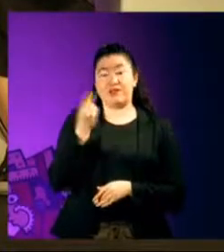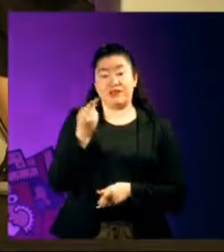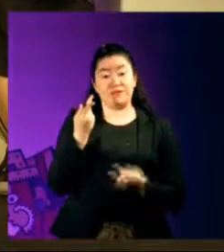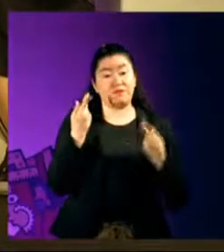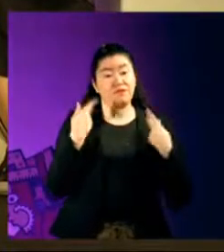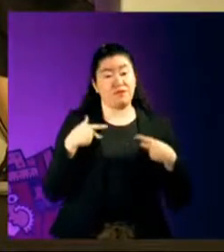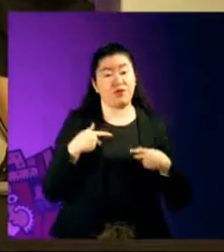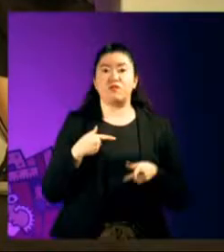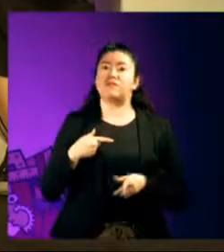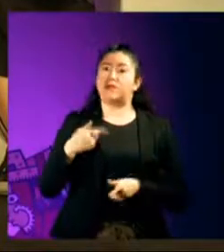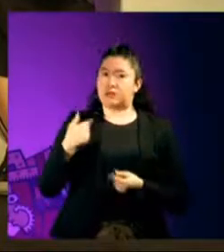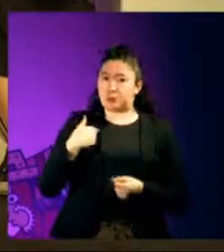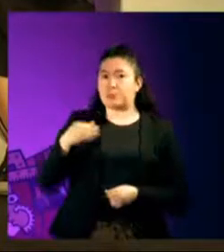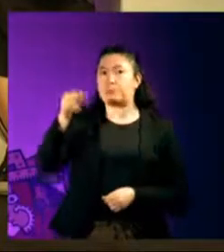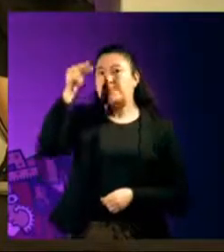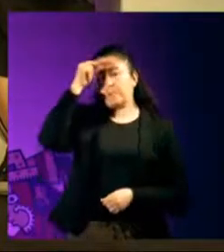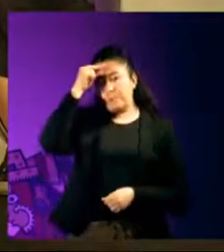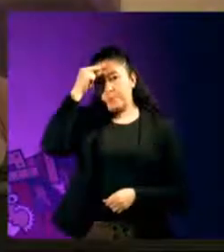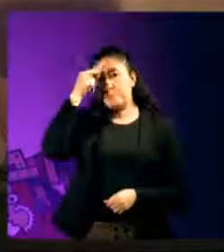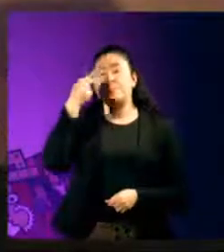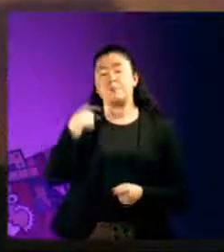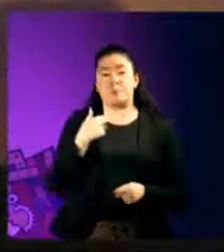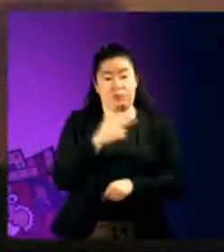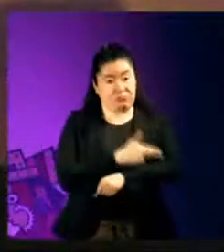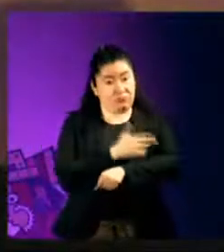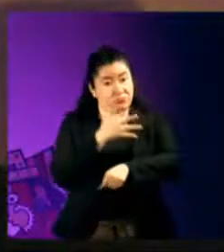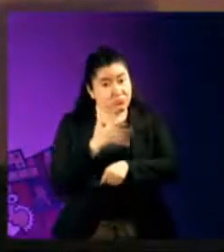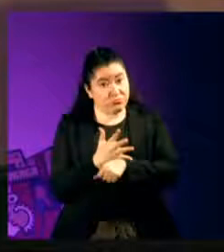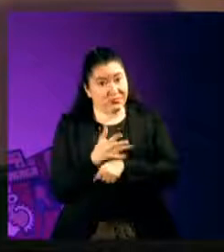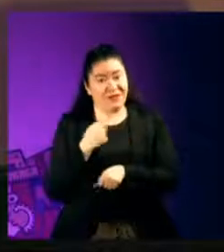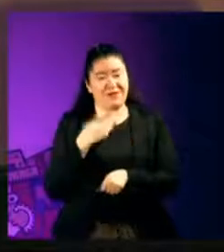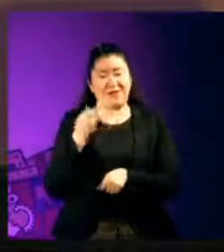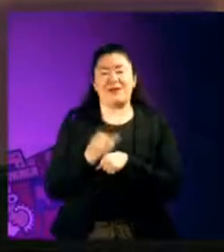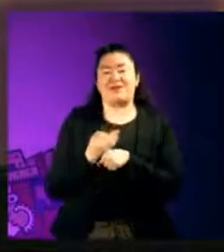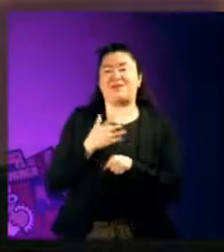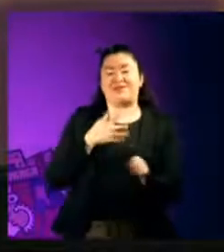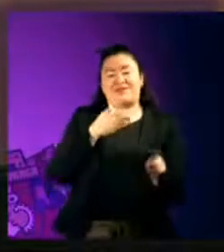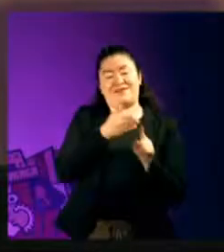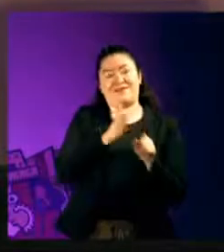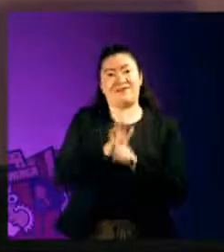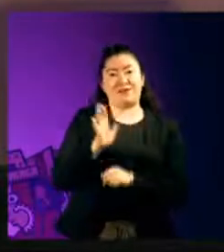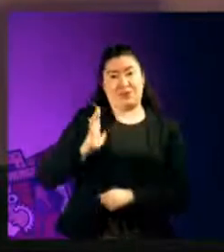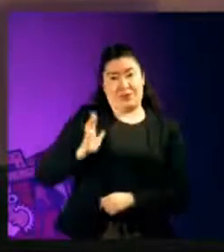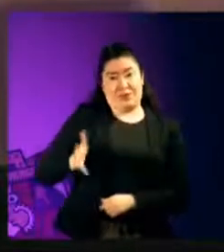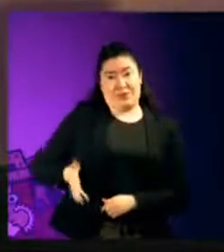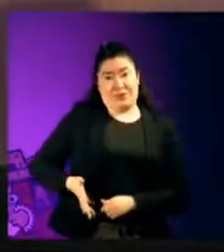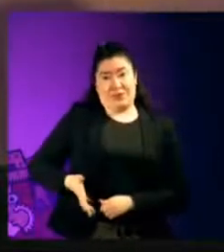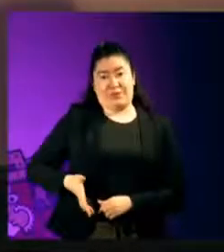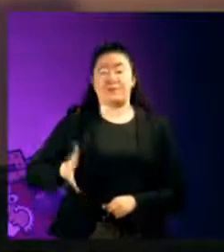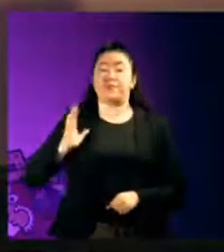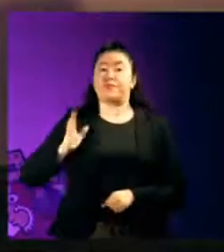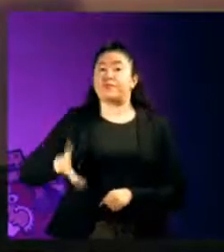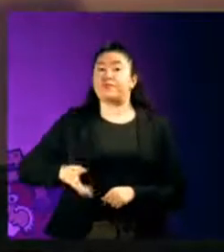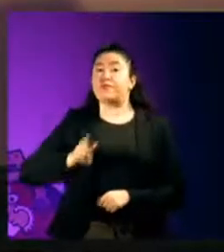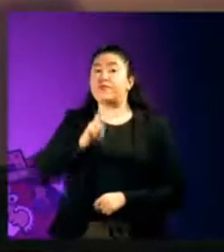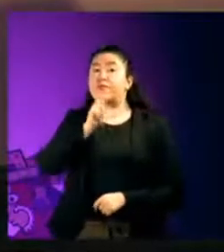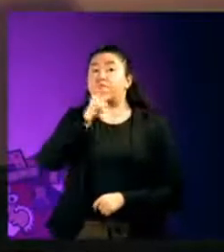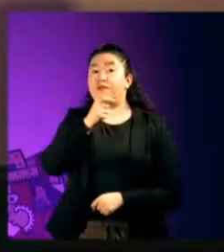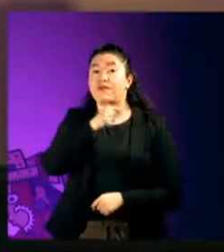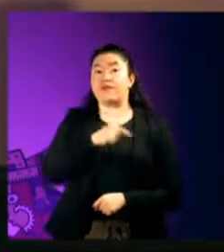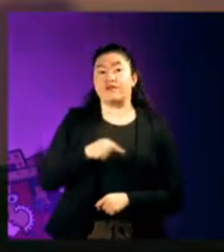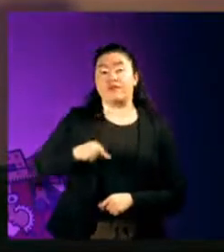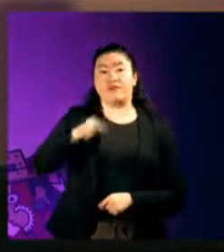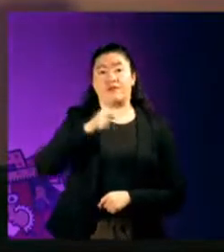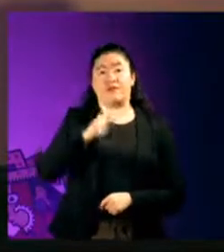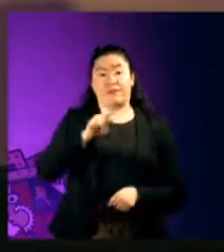eso es lo que necesitamos entonces ahí hablando del orgullo digamos no el orgullo que representa lo que está haciendo